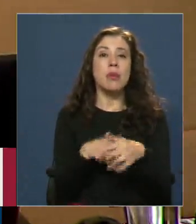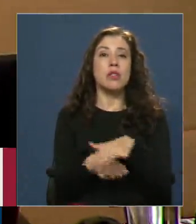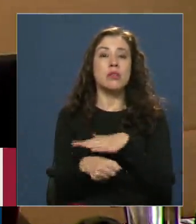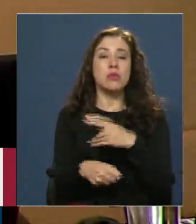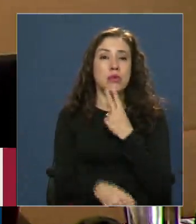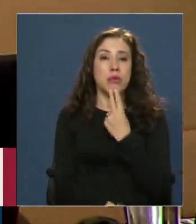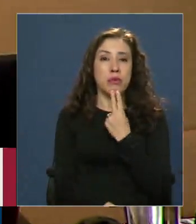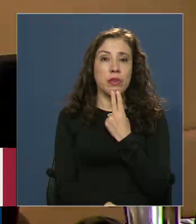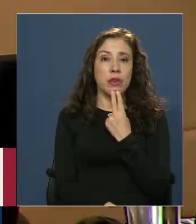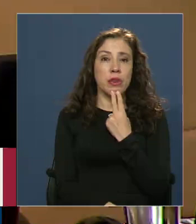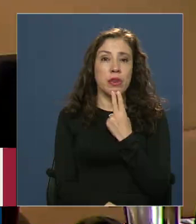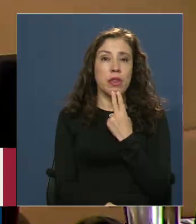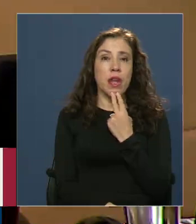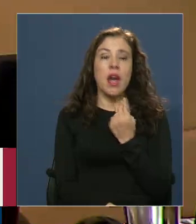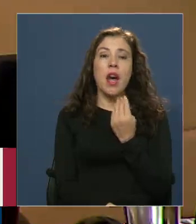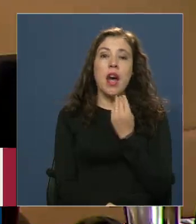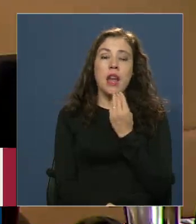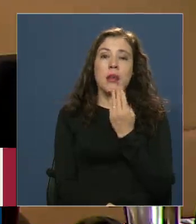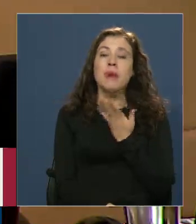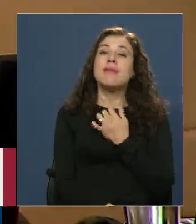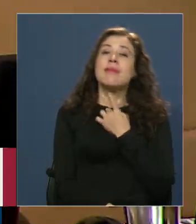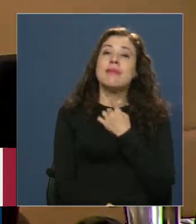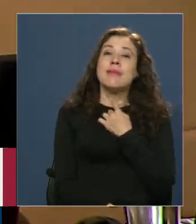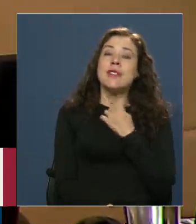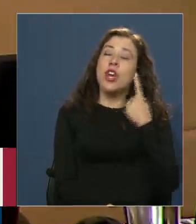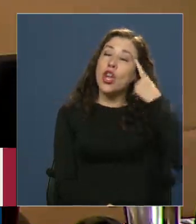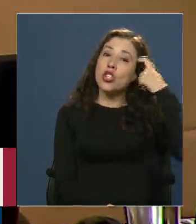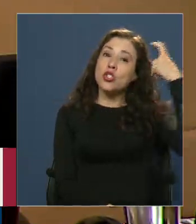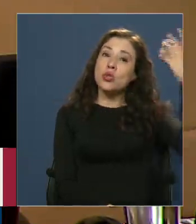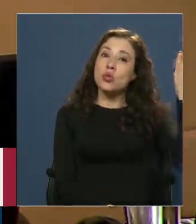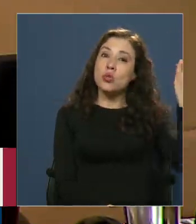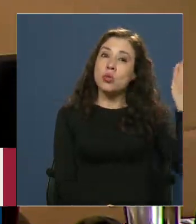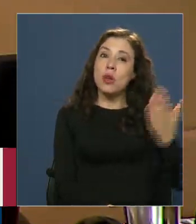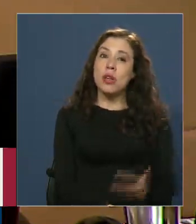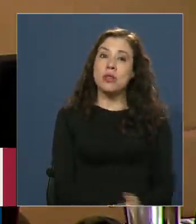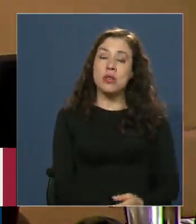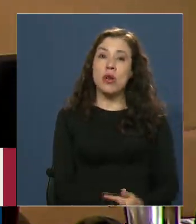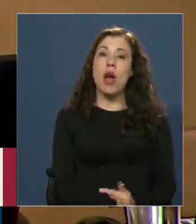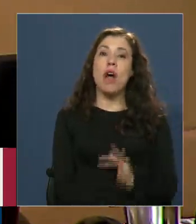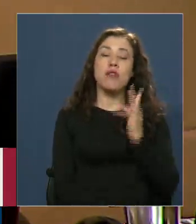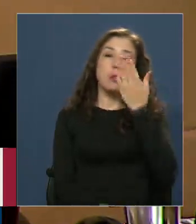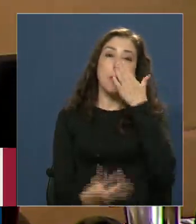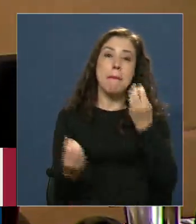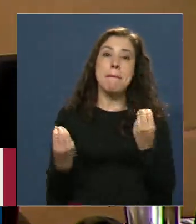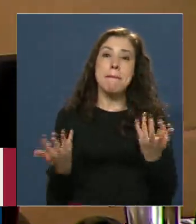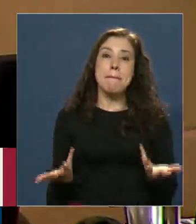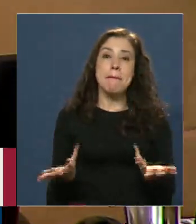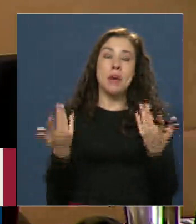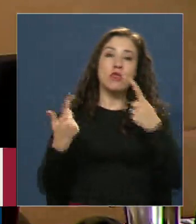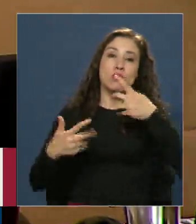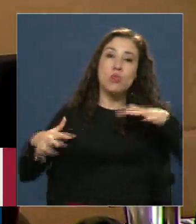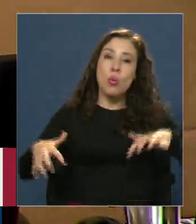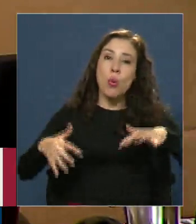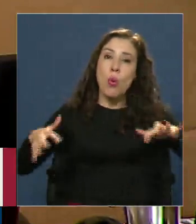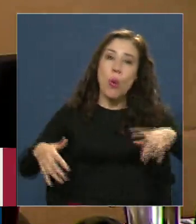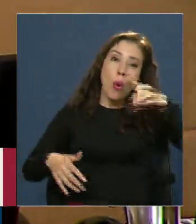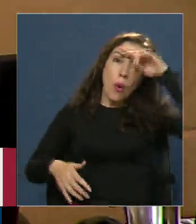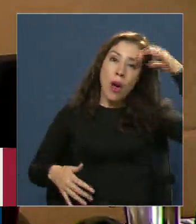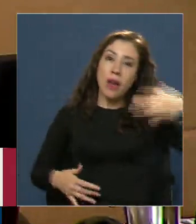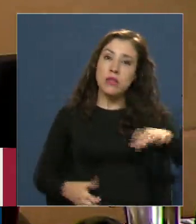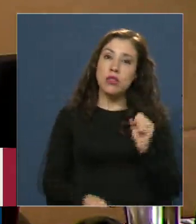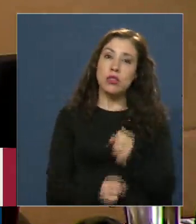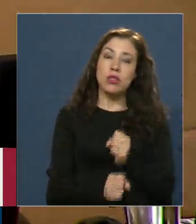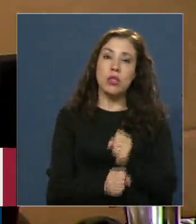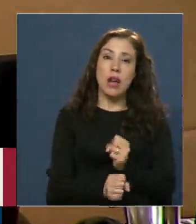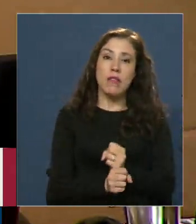de vida y cómo tiene también aspiraciones y sueños a salir adelante con su esfuerzo, con su trabajo